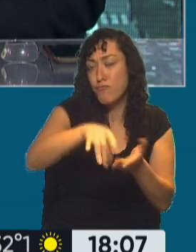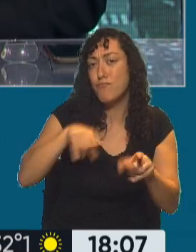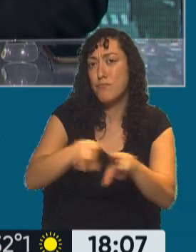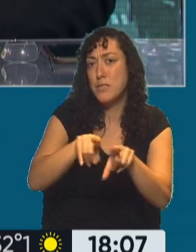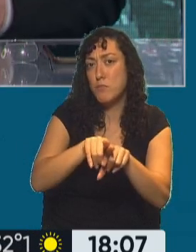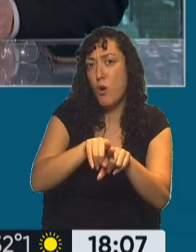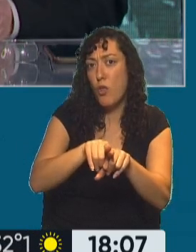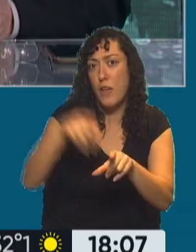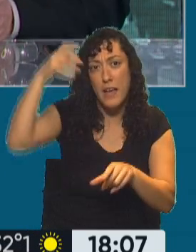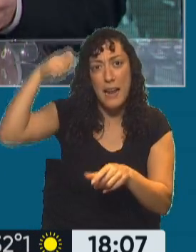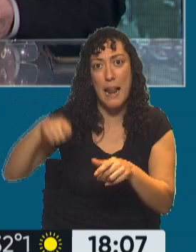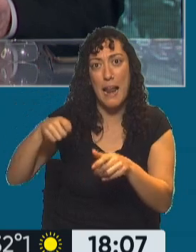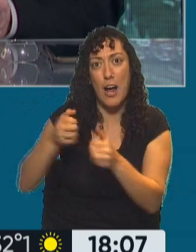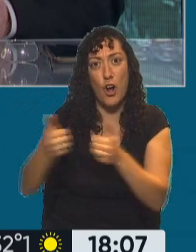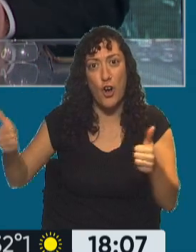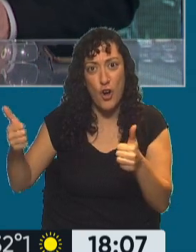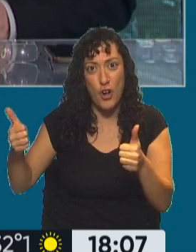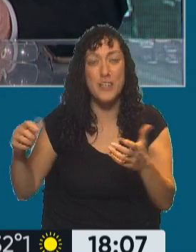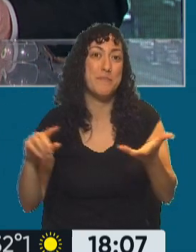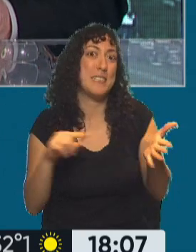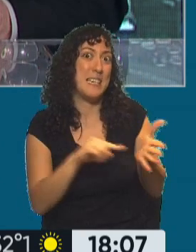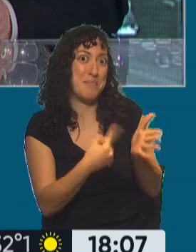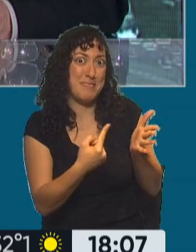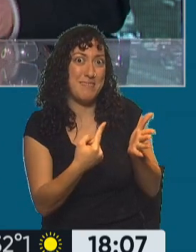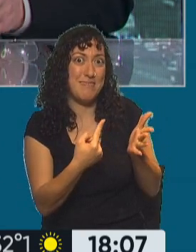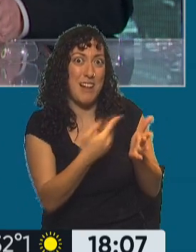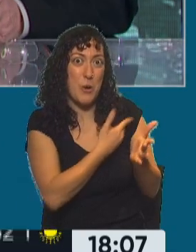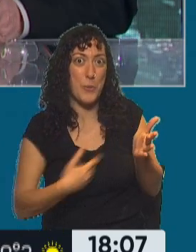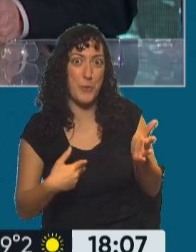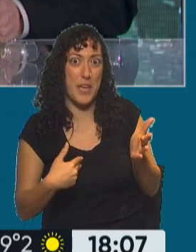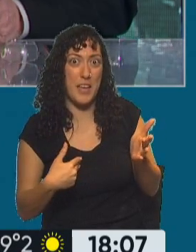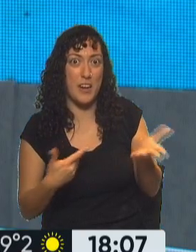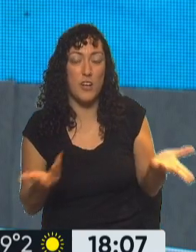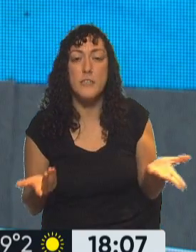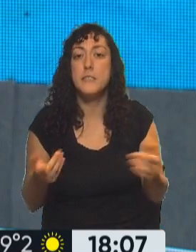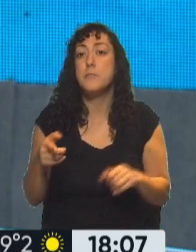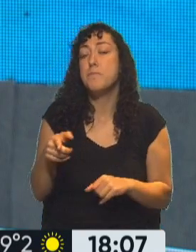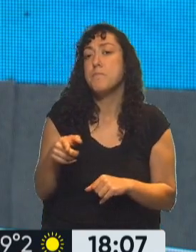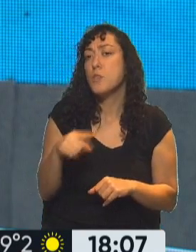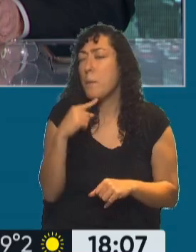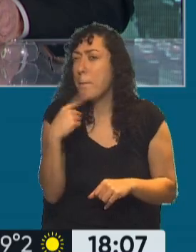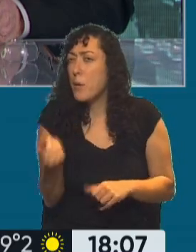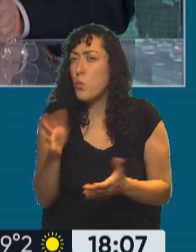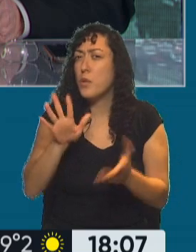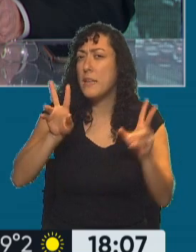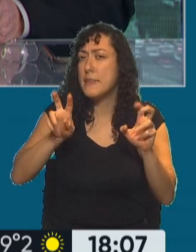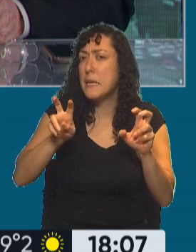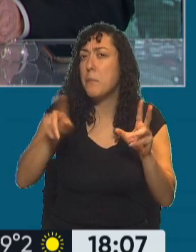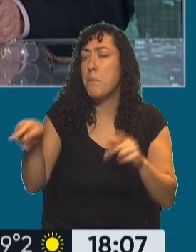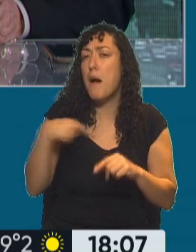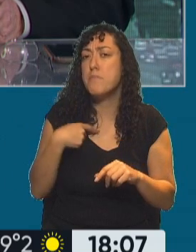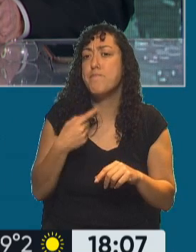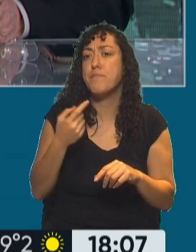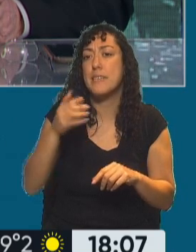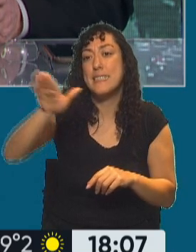este caso la Capital Federal, el gobierno de la Ciudad Autónoma de Buenos Aires. D'Alessandro que no fue. Le preguntaron sobre eso, D'Alessandro está